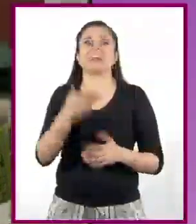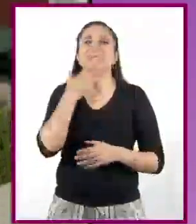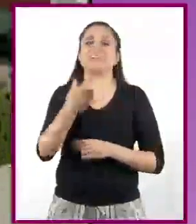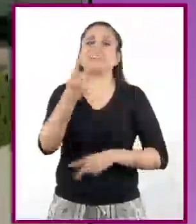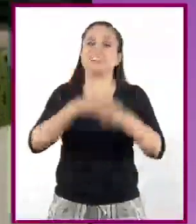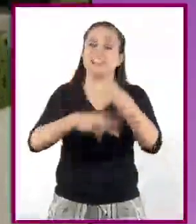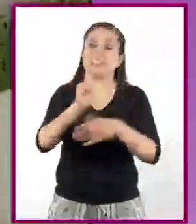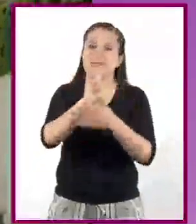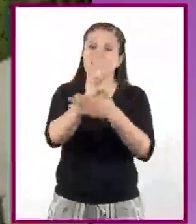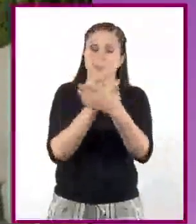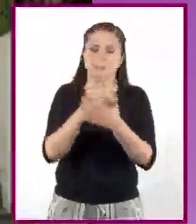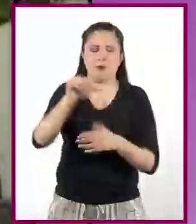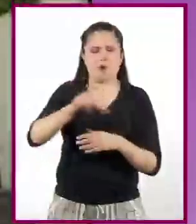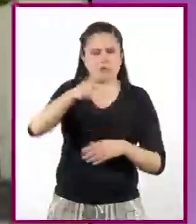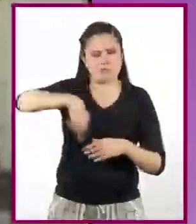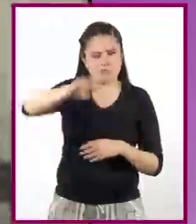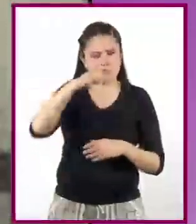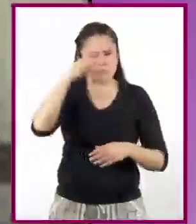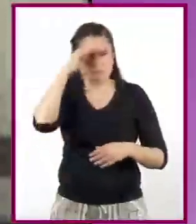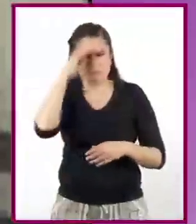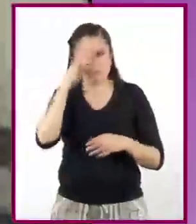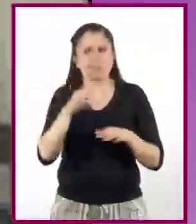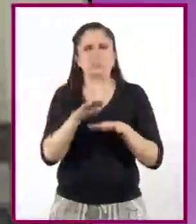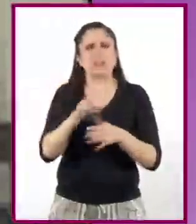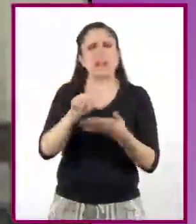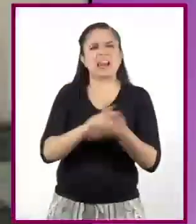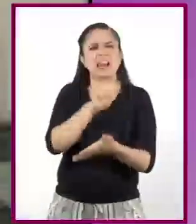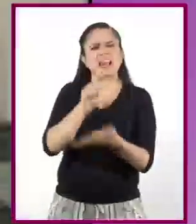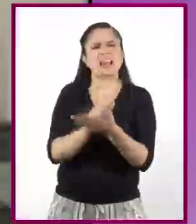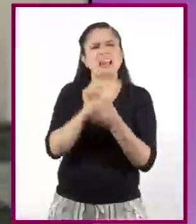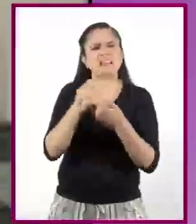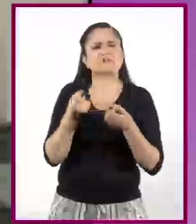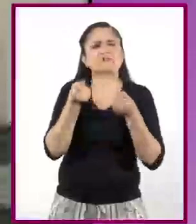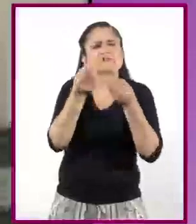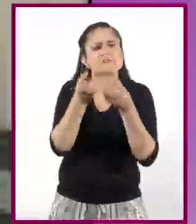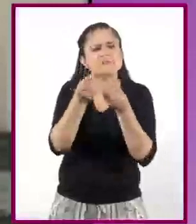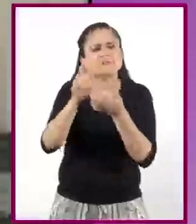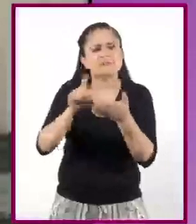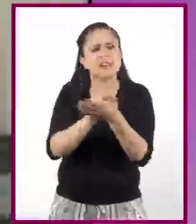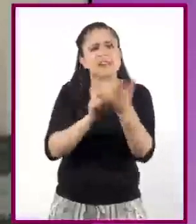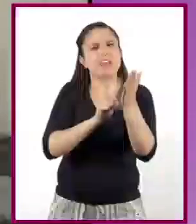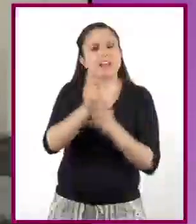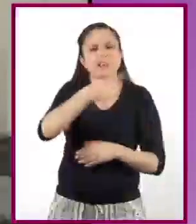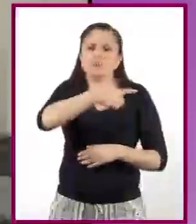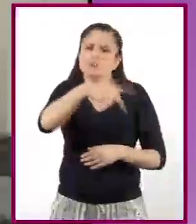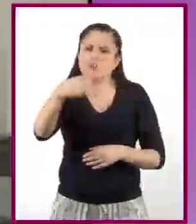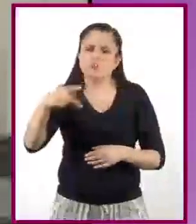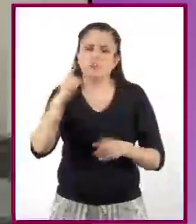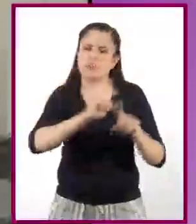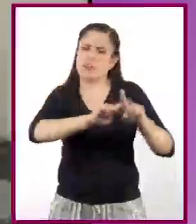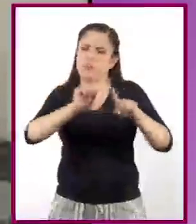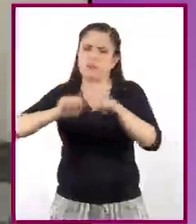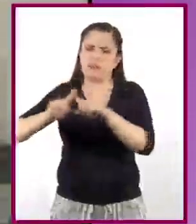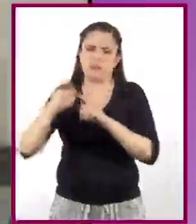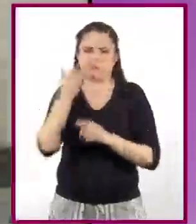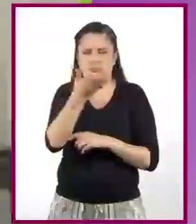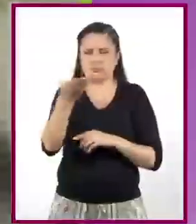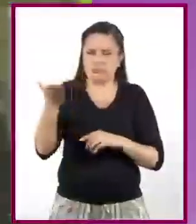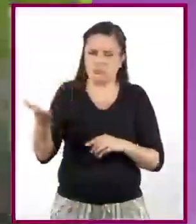Bienvenidos al programa. Hoy reflexionaremos sobre las garantías que establece la ley en relación con los datos requeridos en diversas